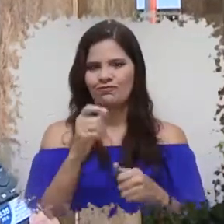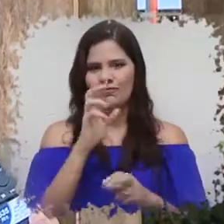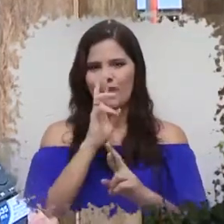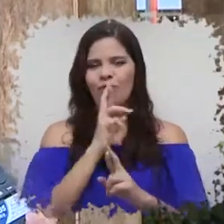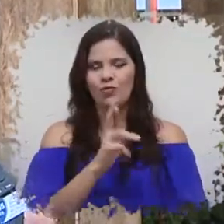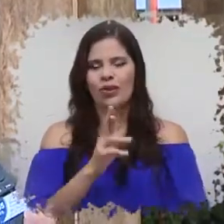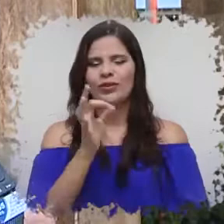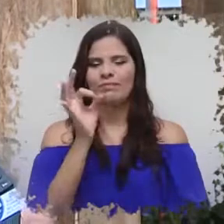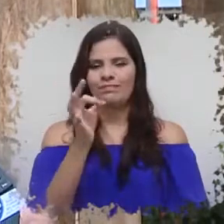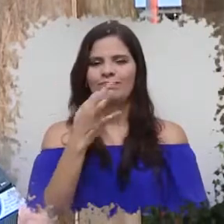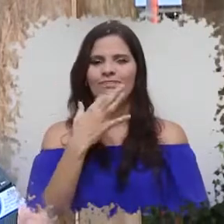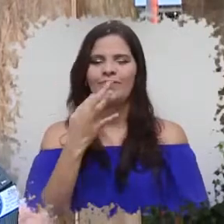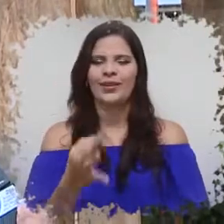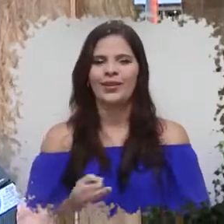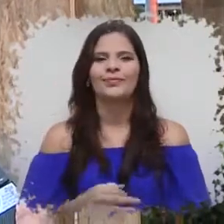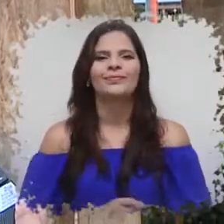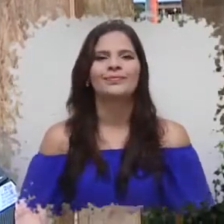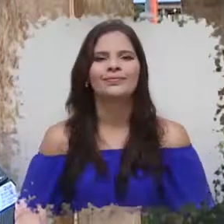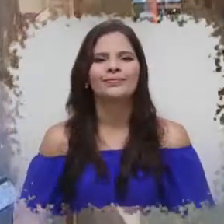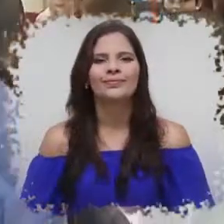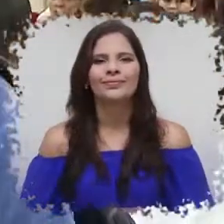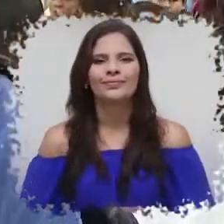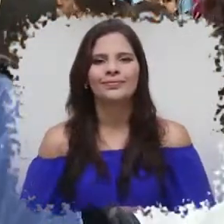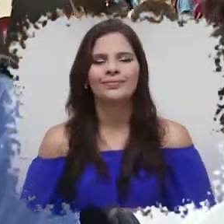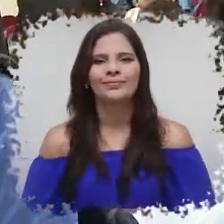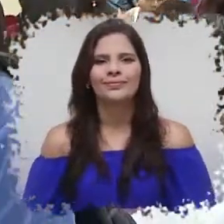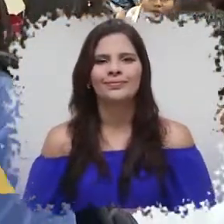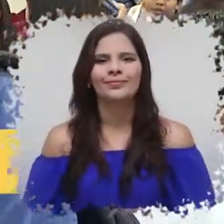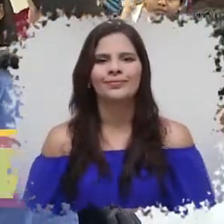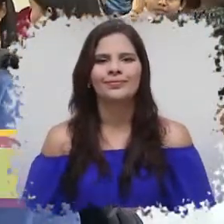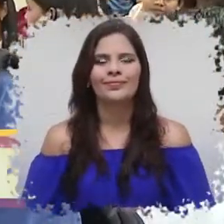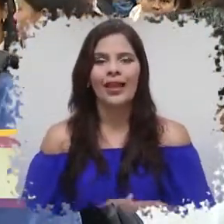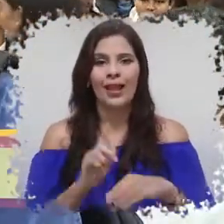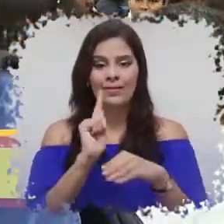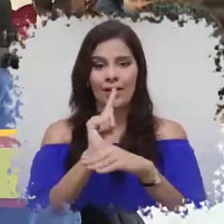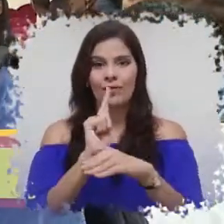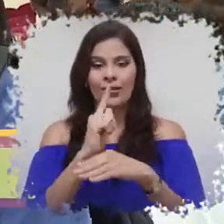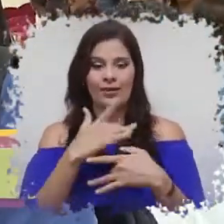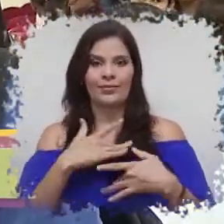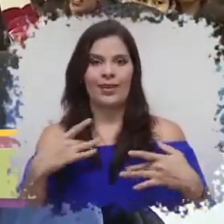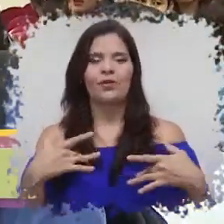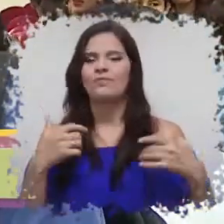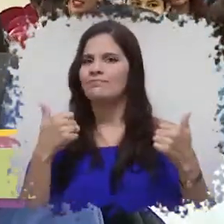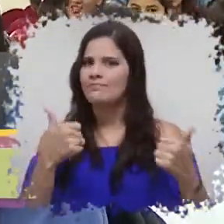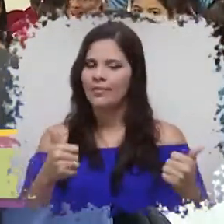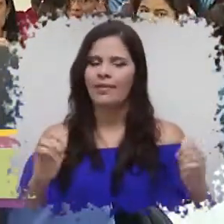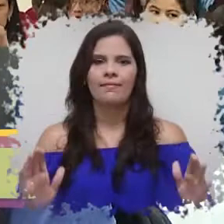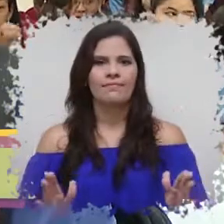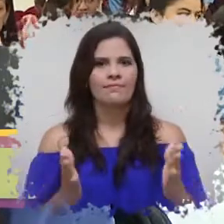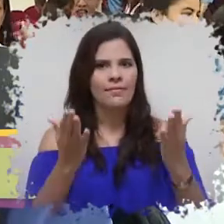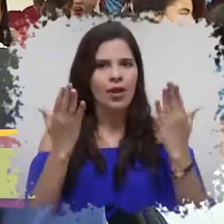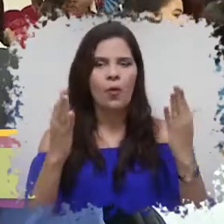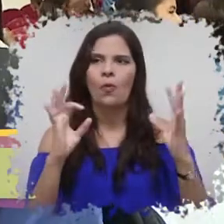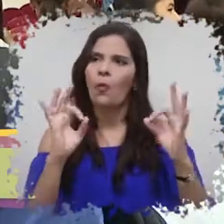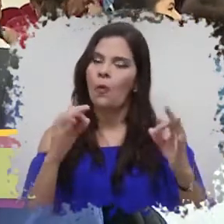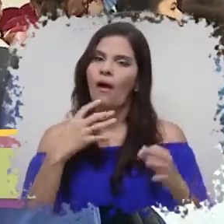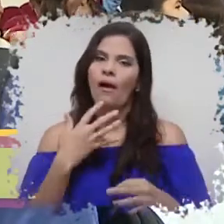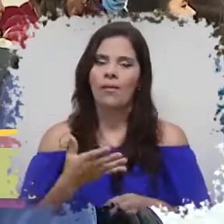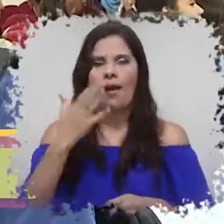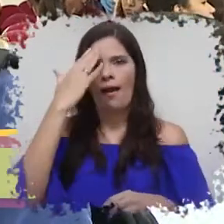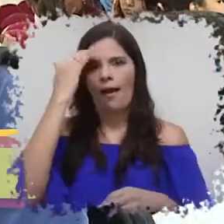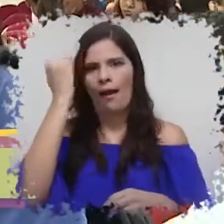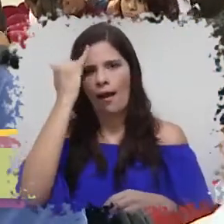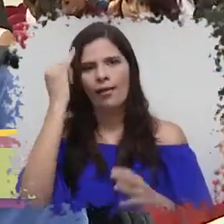resultados cuando tengamos el reporte de las pruebas. Ha ido avanzando la Facultad de Ciencias de la Salud en todos los ámbitos, en el ámbito de